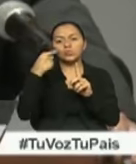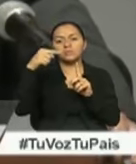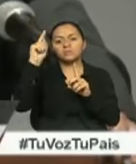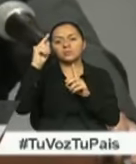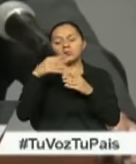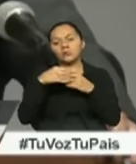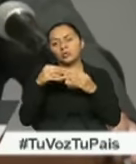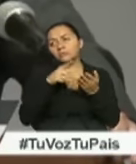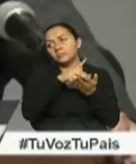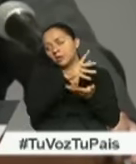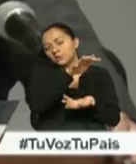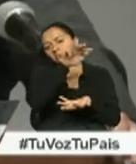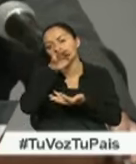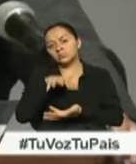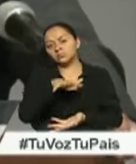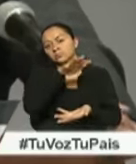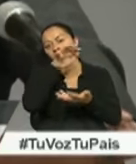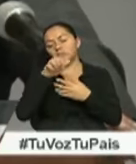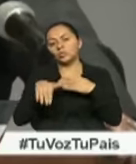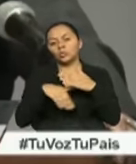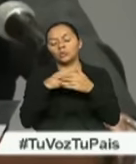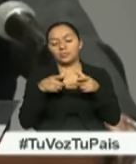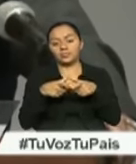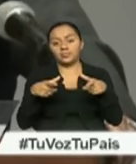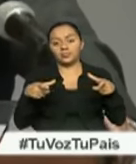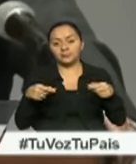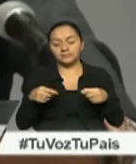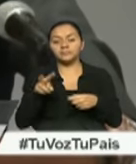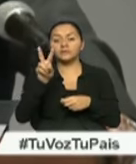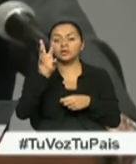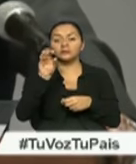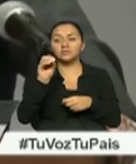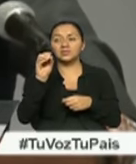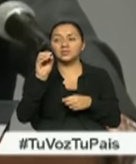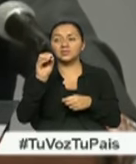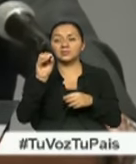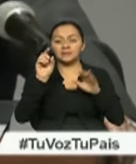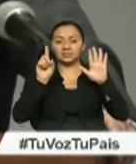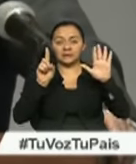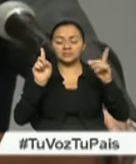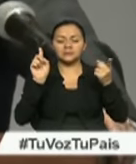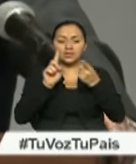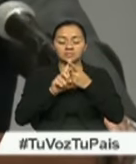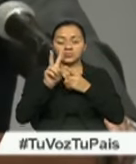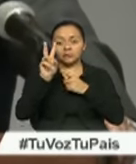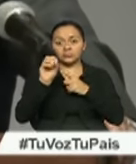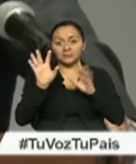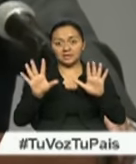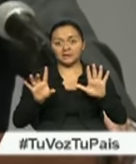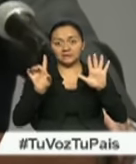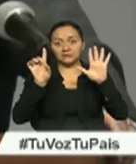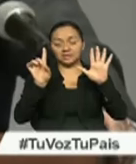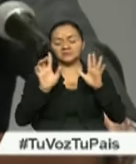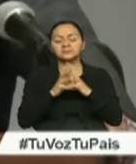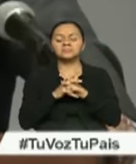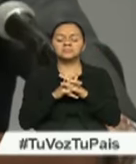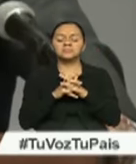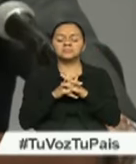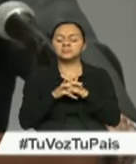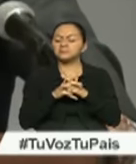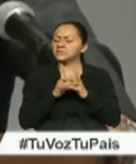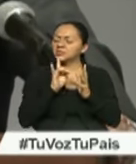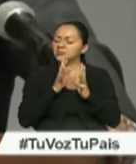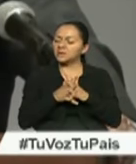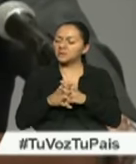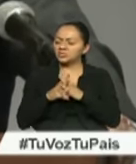2016, y esta es la gran preocupación que tiene la Reserva Federal, es que a la fecha billetes laminados